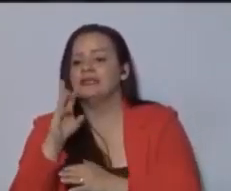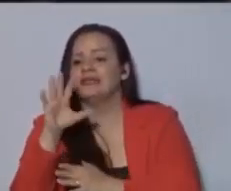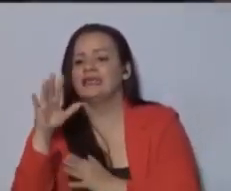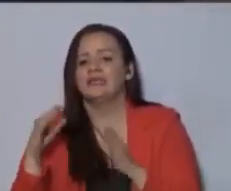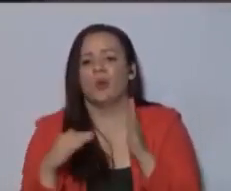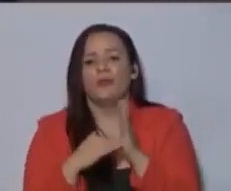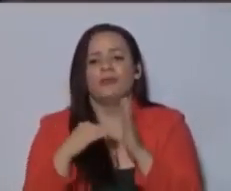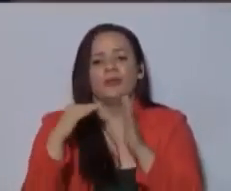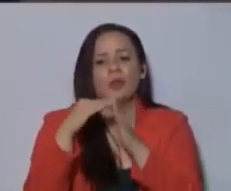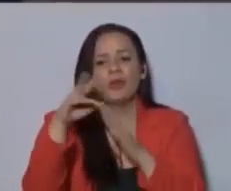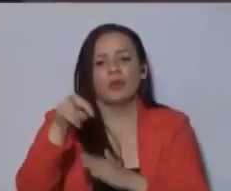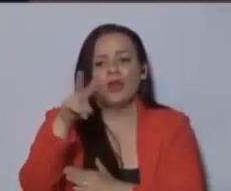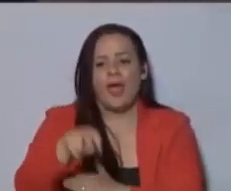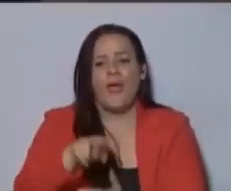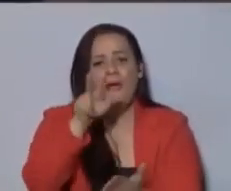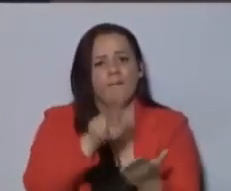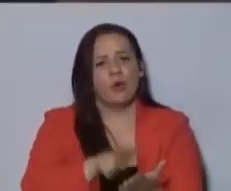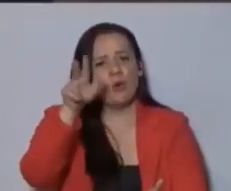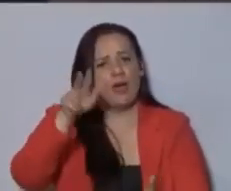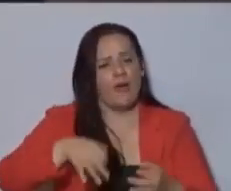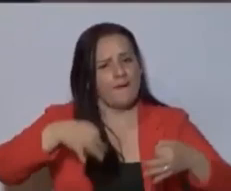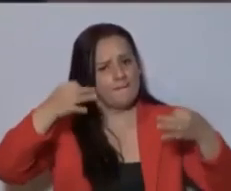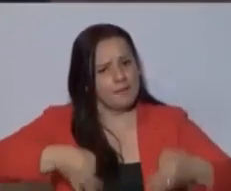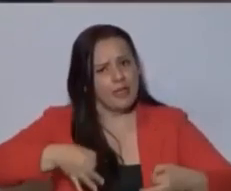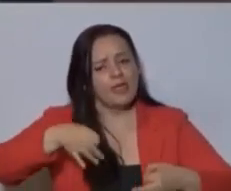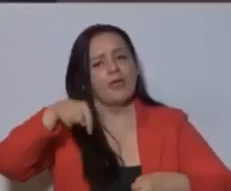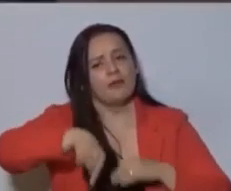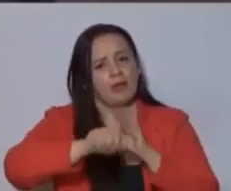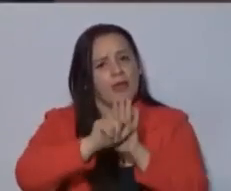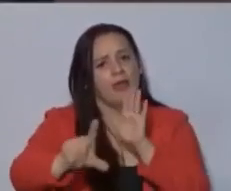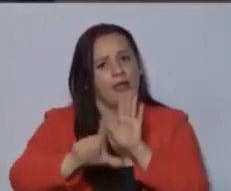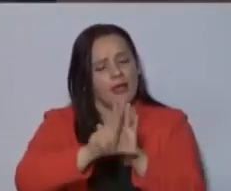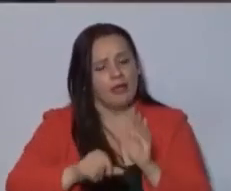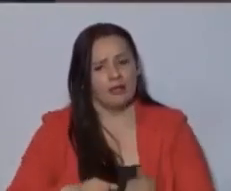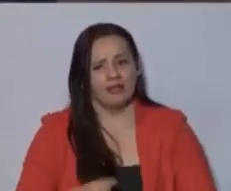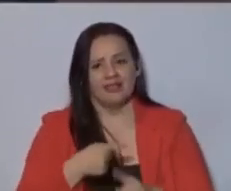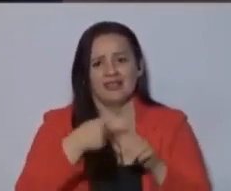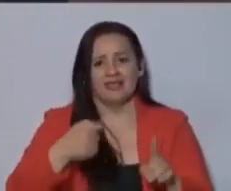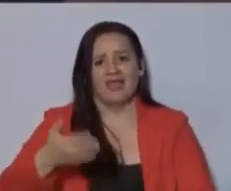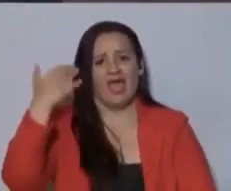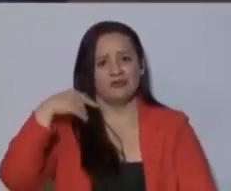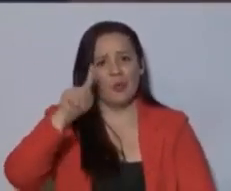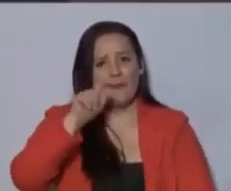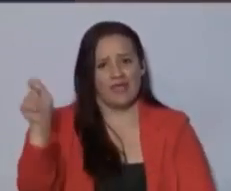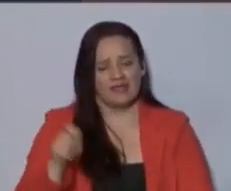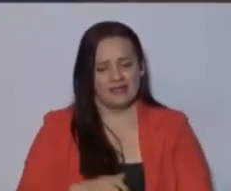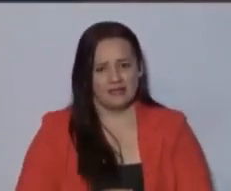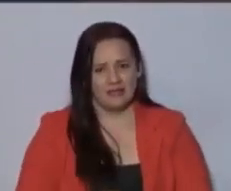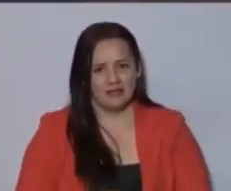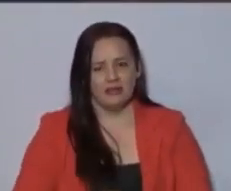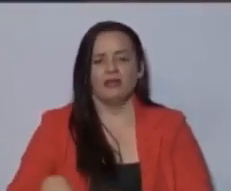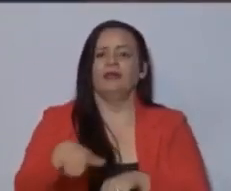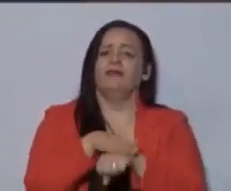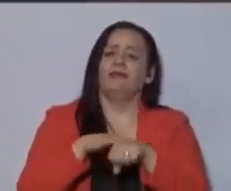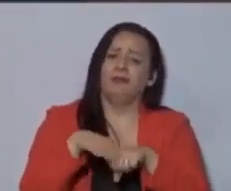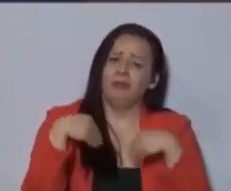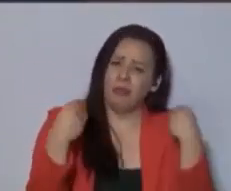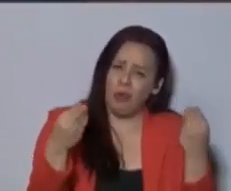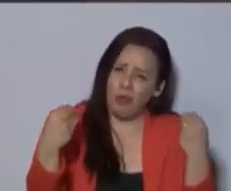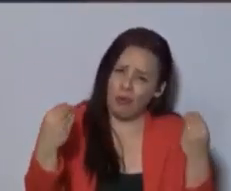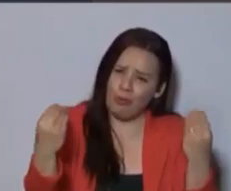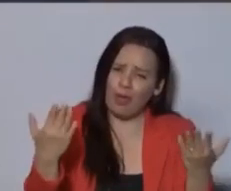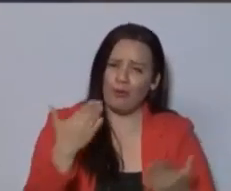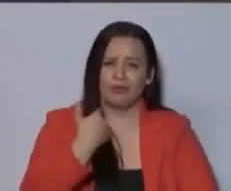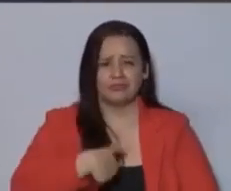fueron aprobados diligentemente por esta Asamblea Legislativa desde hace un mes. Por favor, señores de la